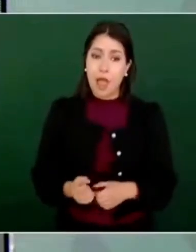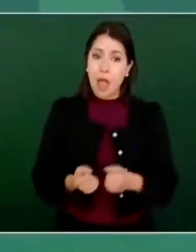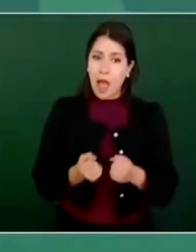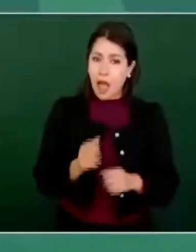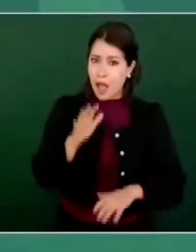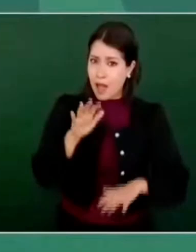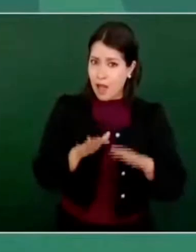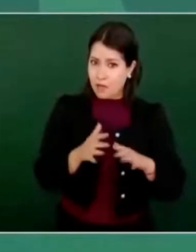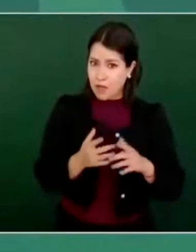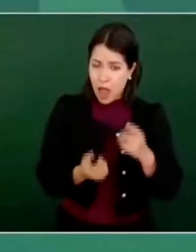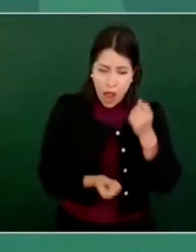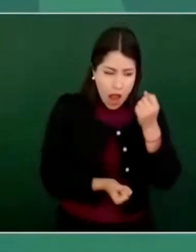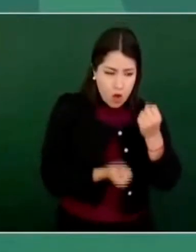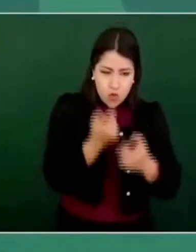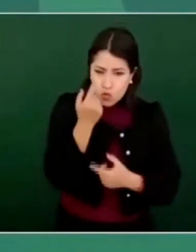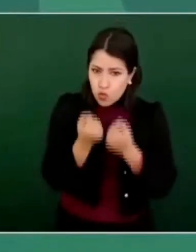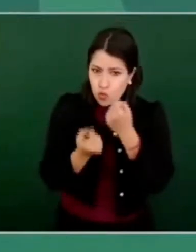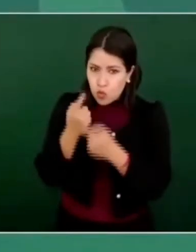gobiernos